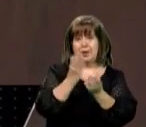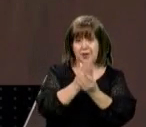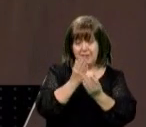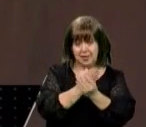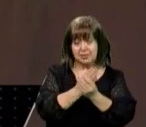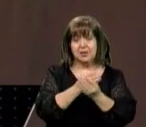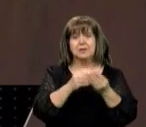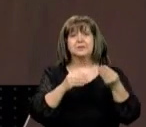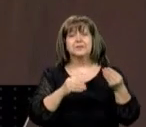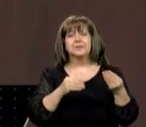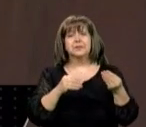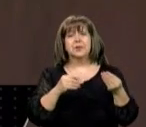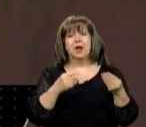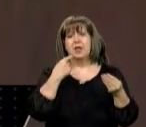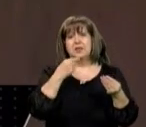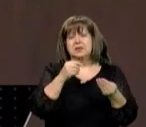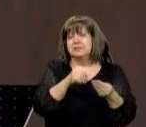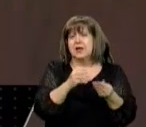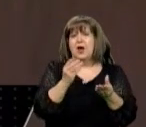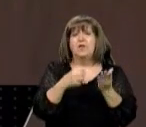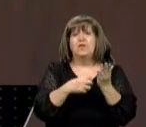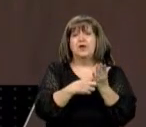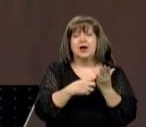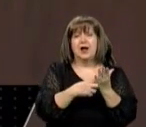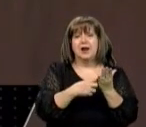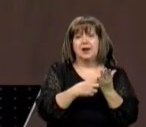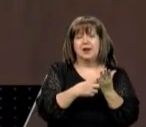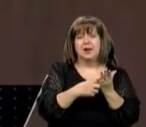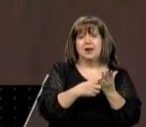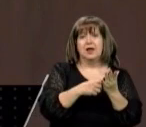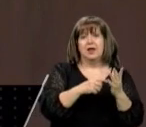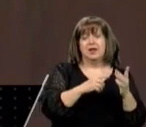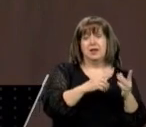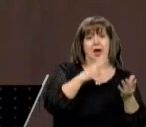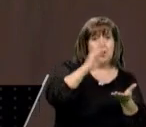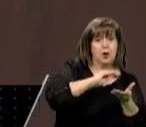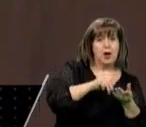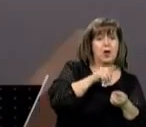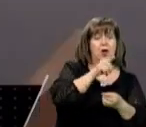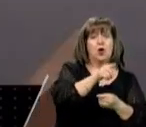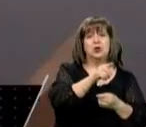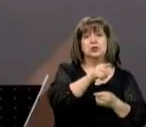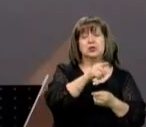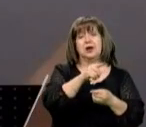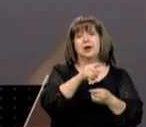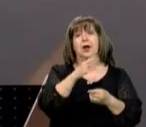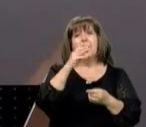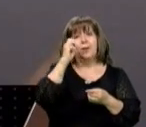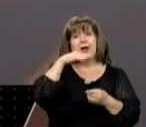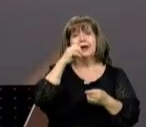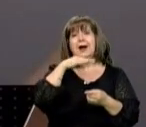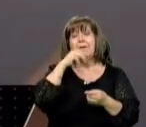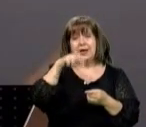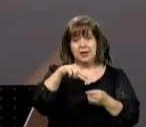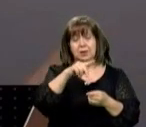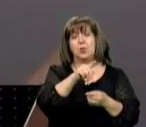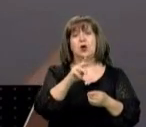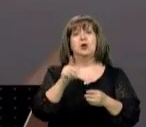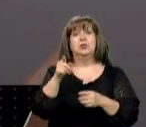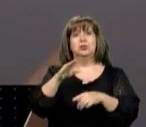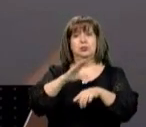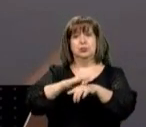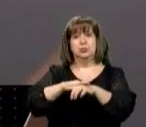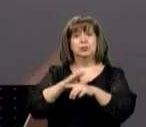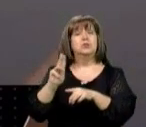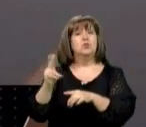P71.962 del 22, caratulada fiscal y querellante particular contra Pinabaría Corbalán Francisco Benjamín por homicidio criminis causa